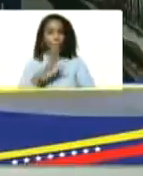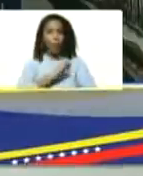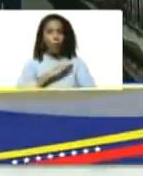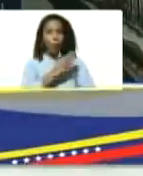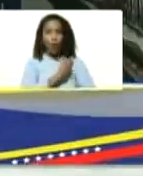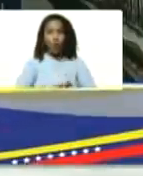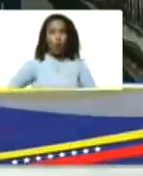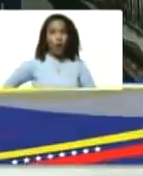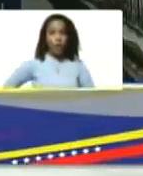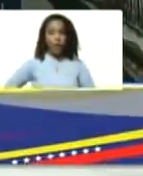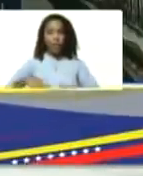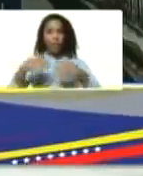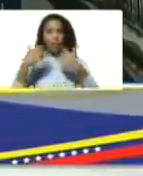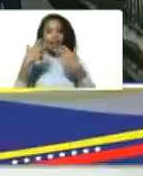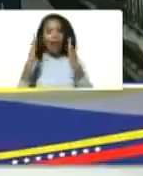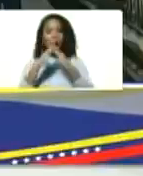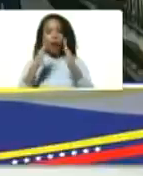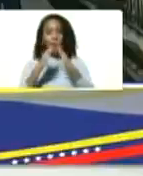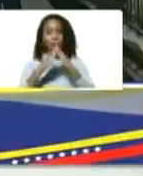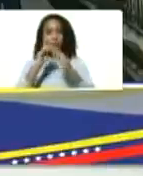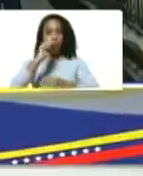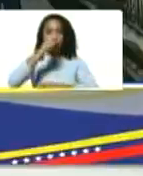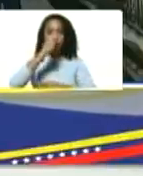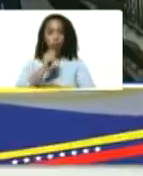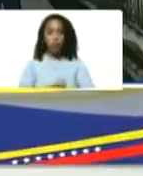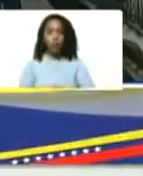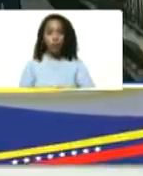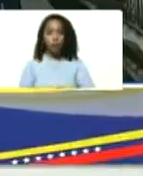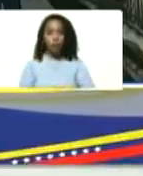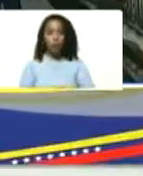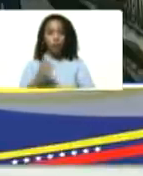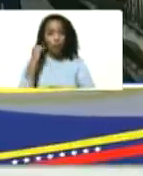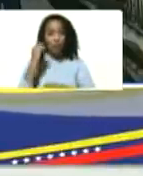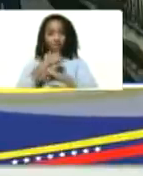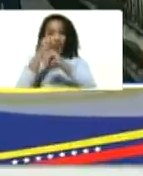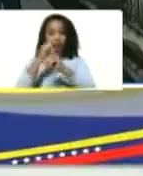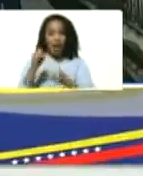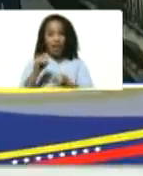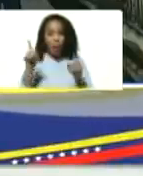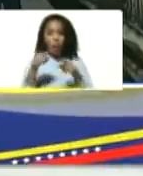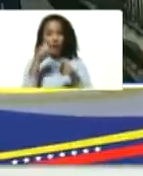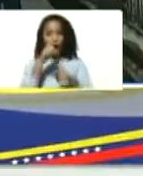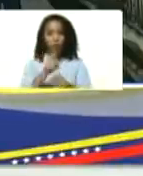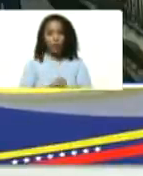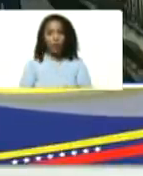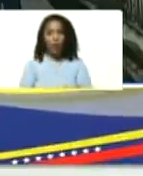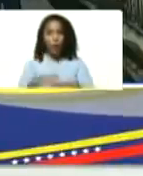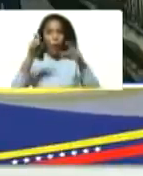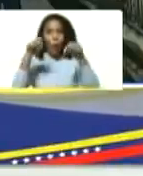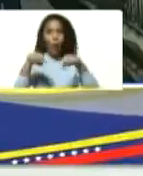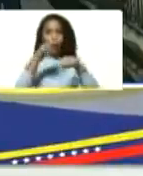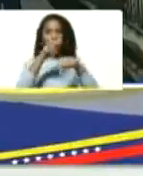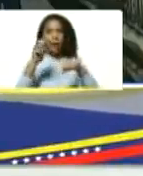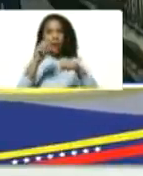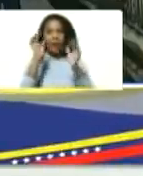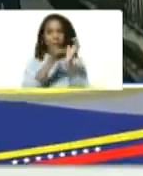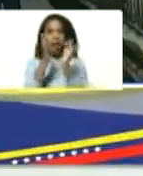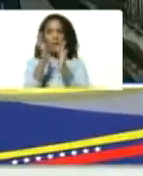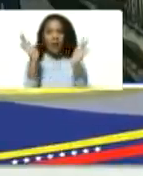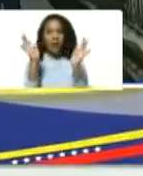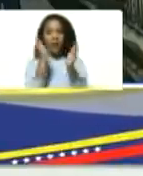de la granja los molino aurora feliz cumpleaños hoy 20 de abril